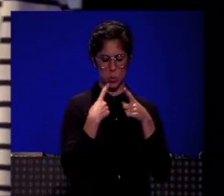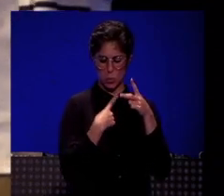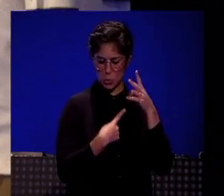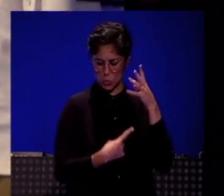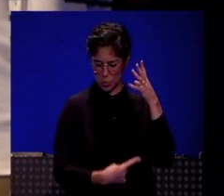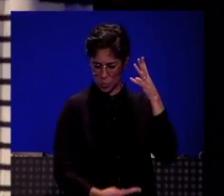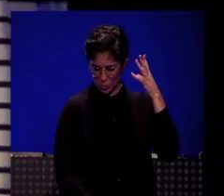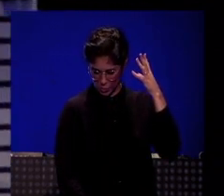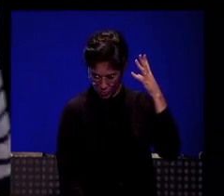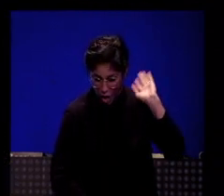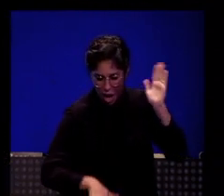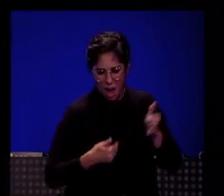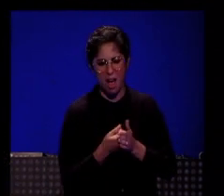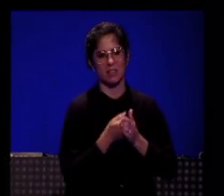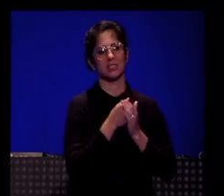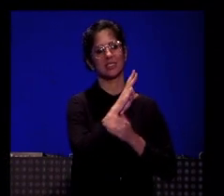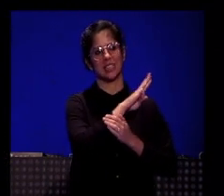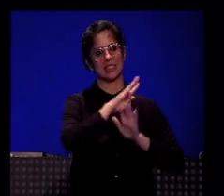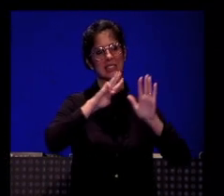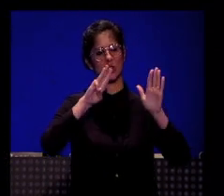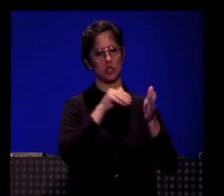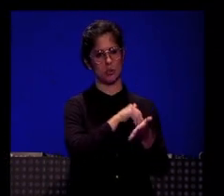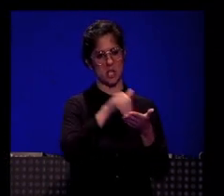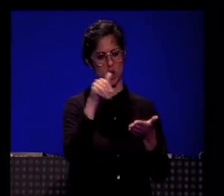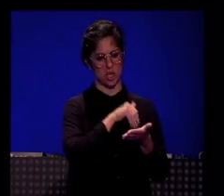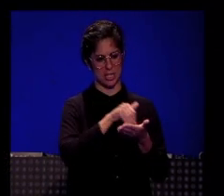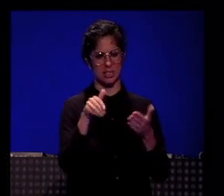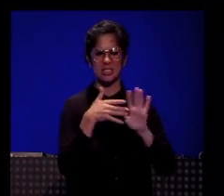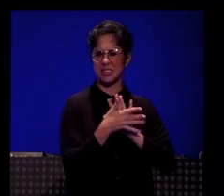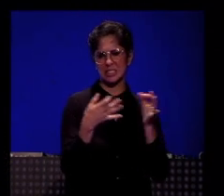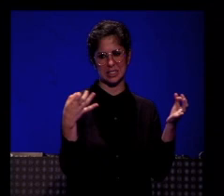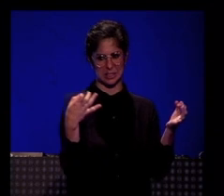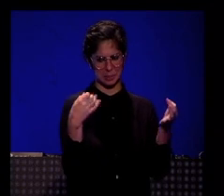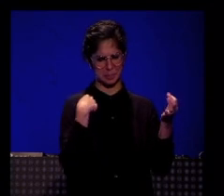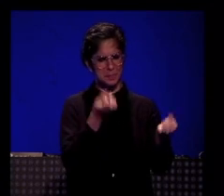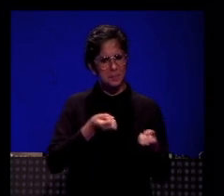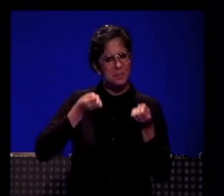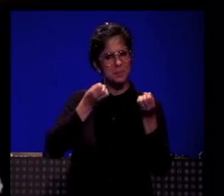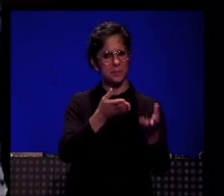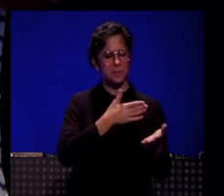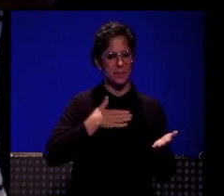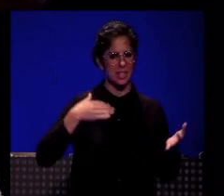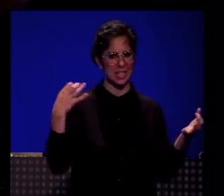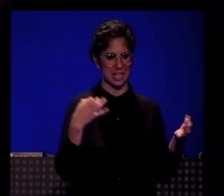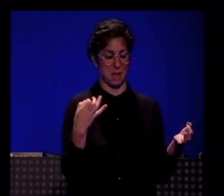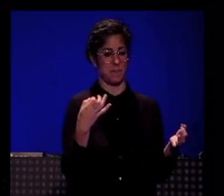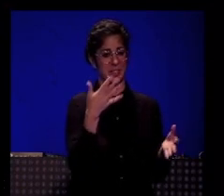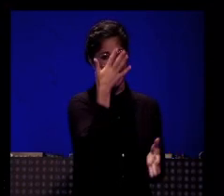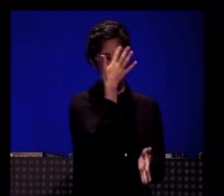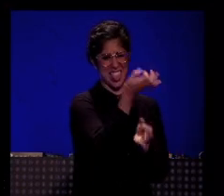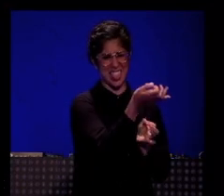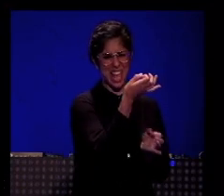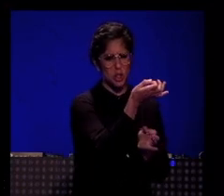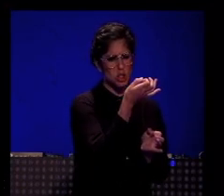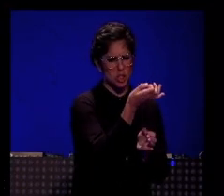338 millones vale que les quiero transmitir le quiero transmitir lo siguiente hay una gran cantidad de datos en pocos segundos